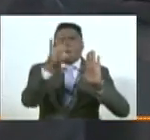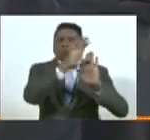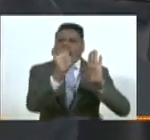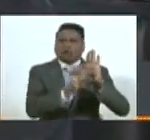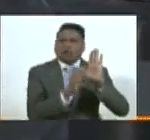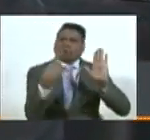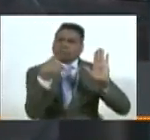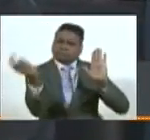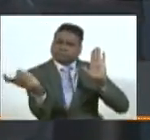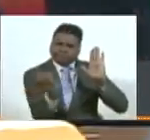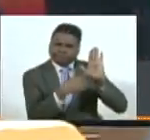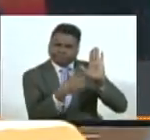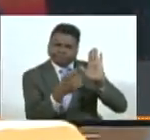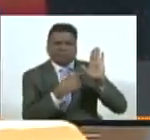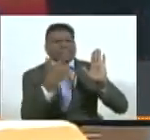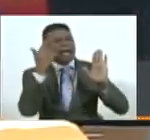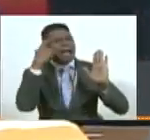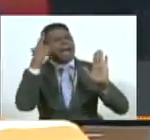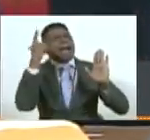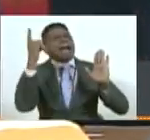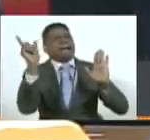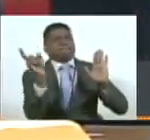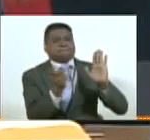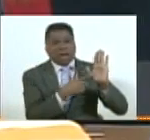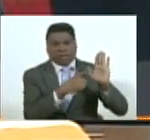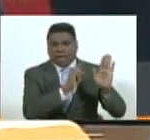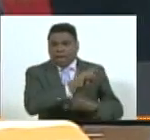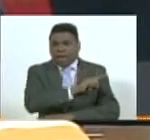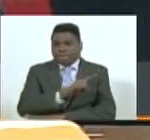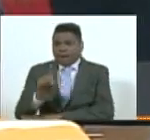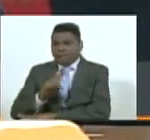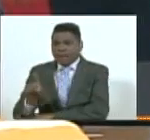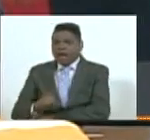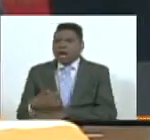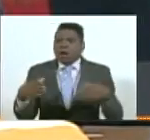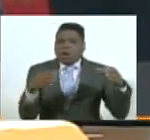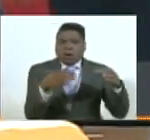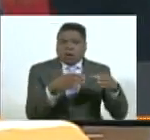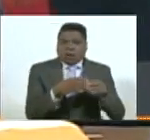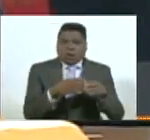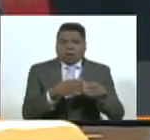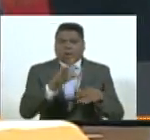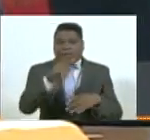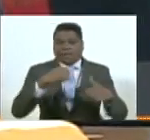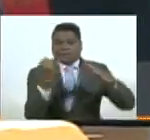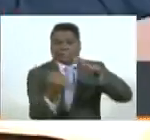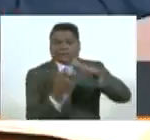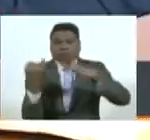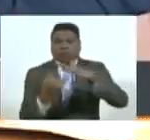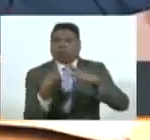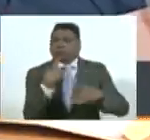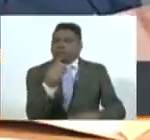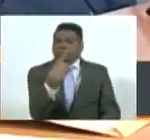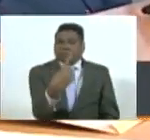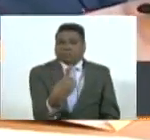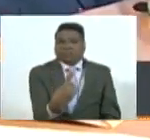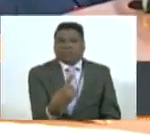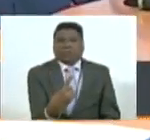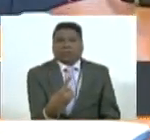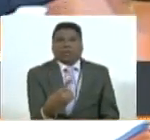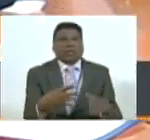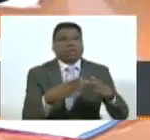Constitución. Hace falta que órganos como la Fiscalía General de la República, que es un clamor de todo el